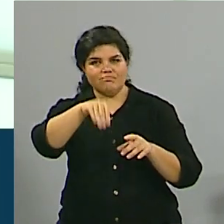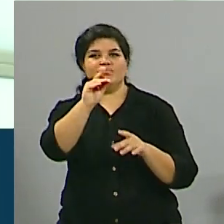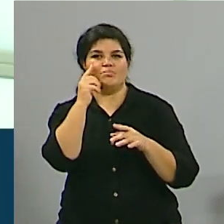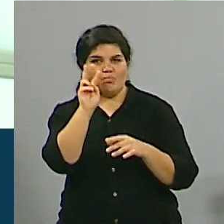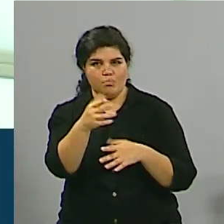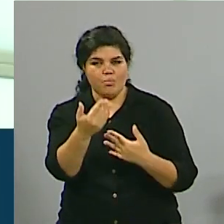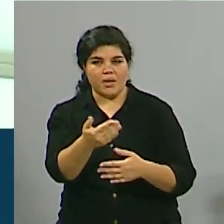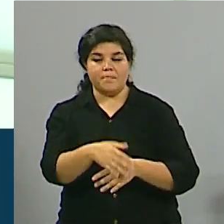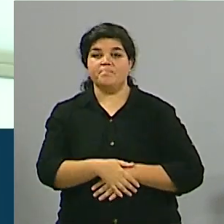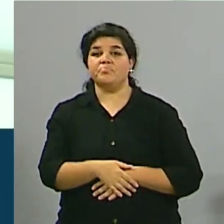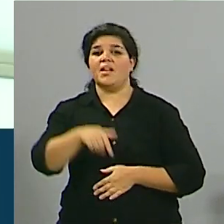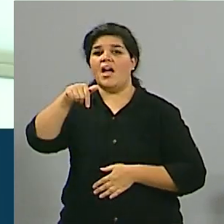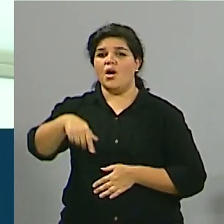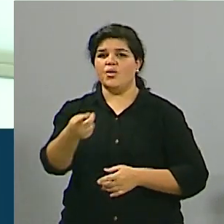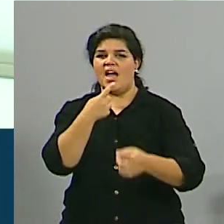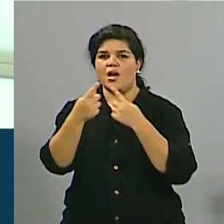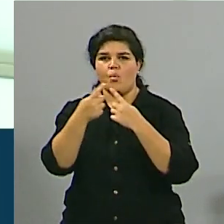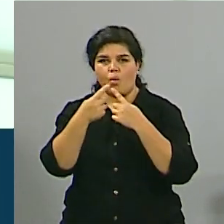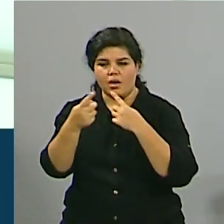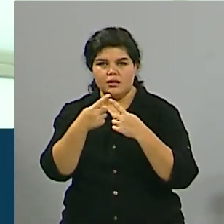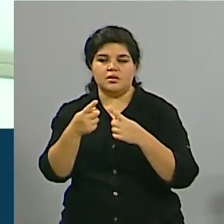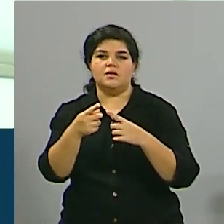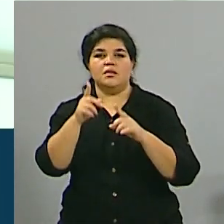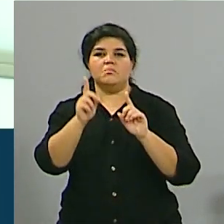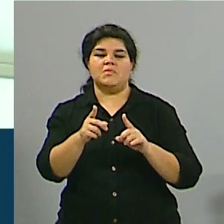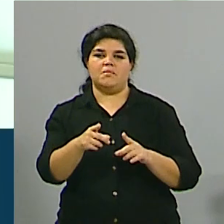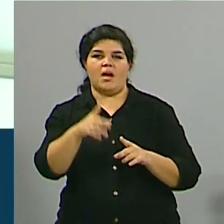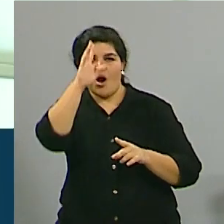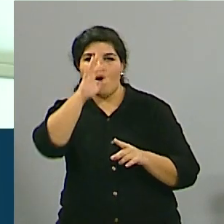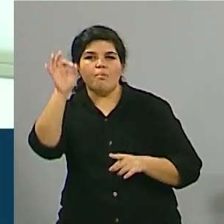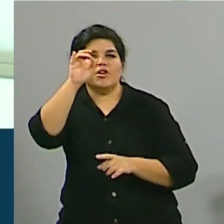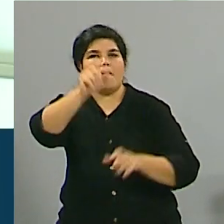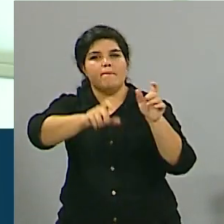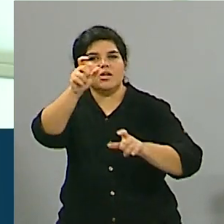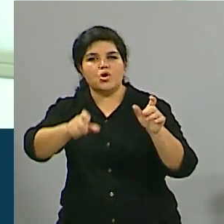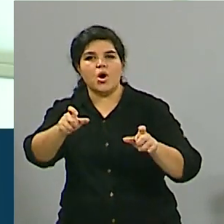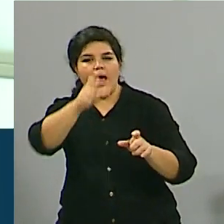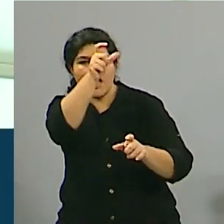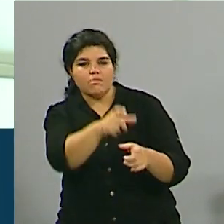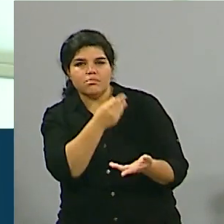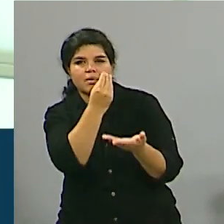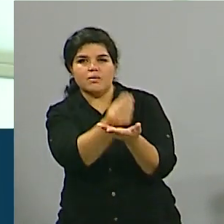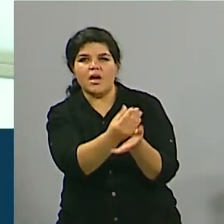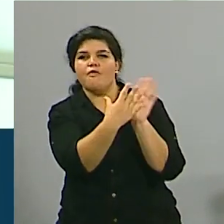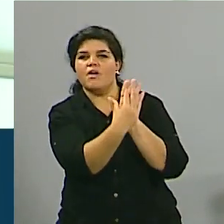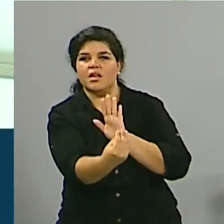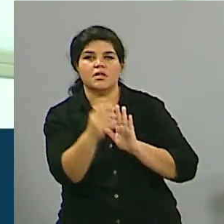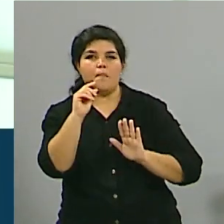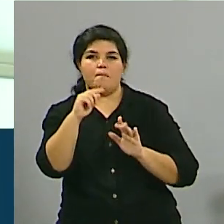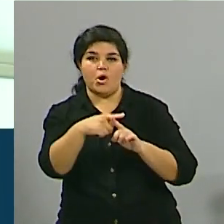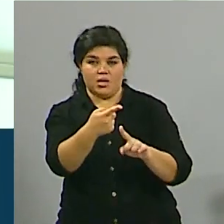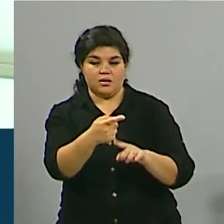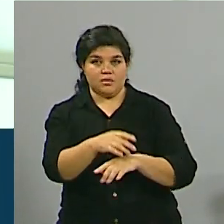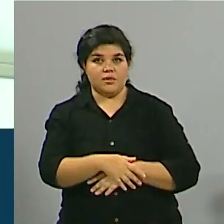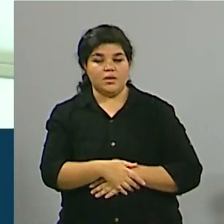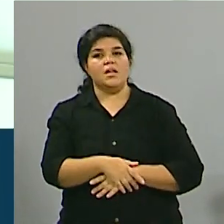de encuestas, de la imagen de los referentes políticos de nuestro país, basándonos en un trabajo que ha hecho la encuestadora o